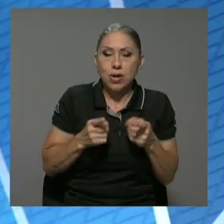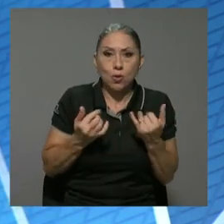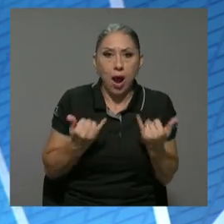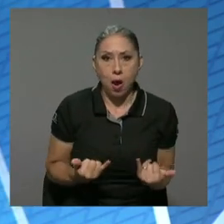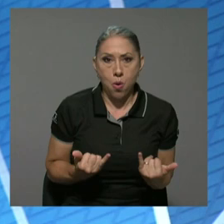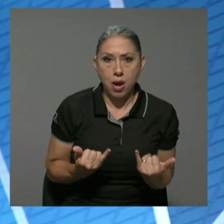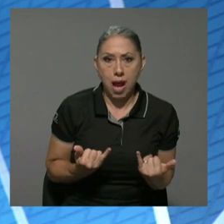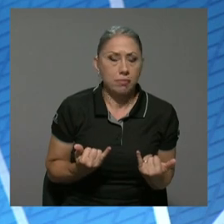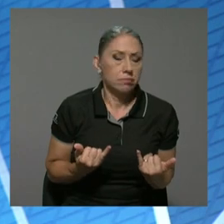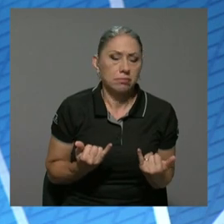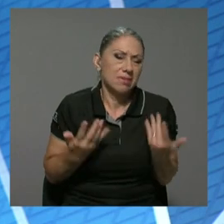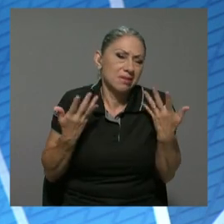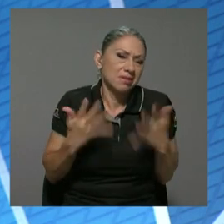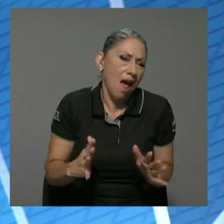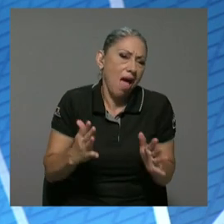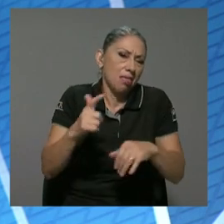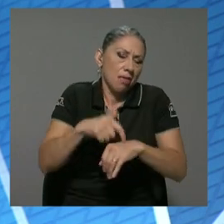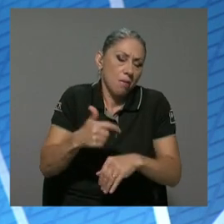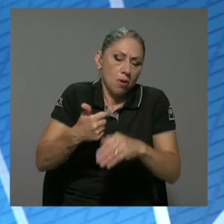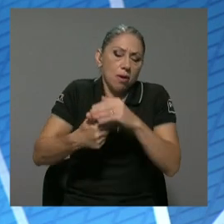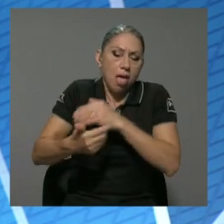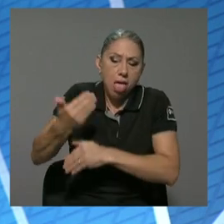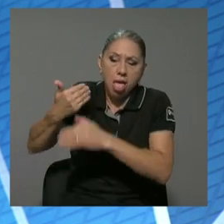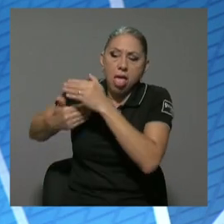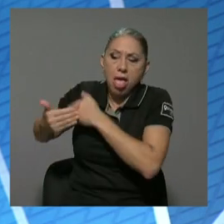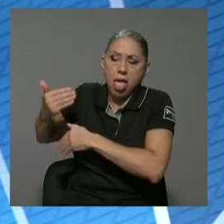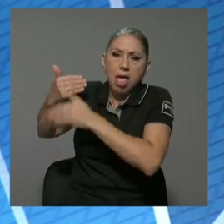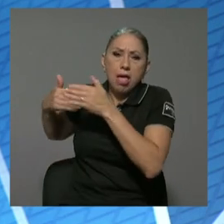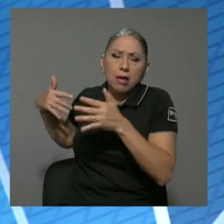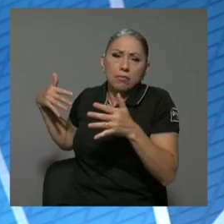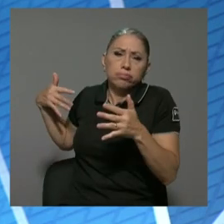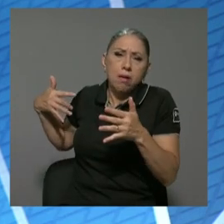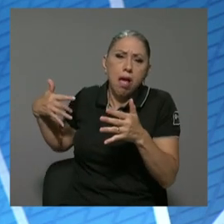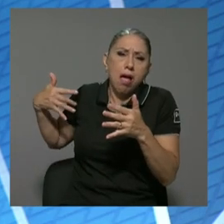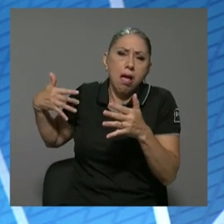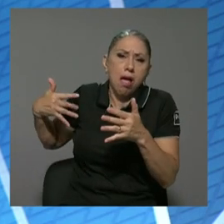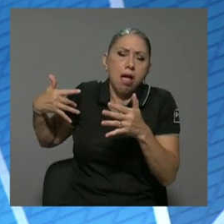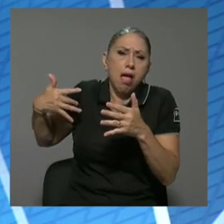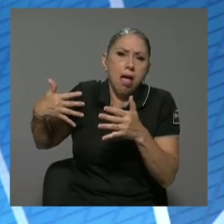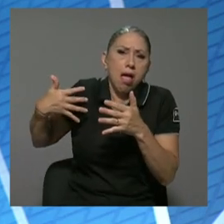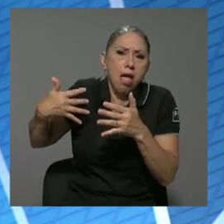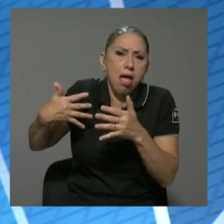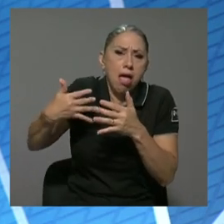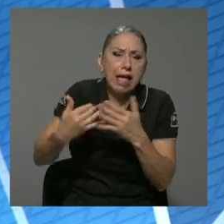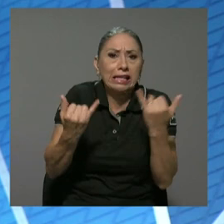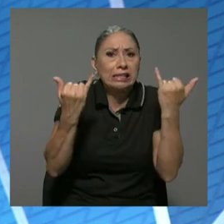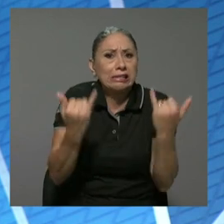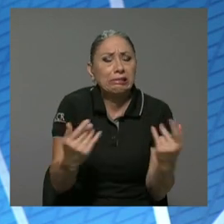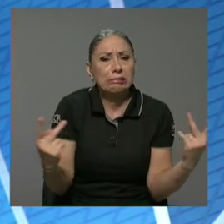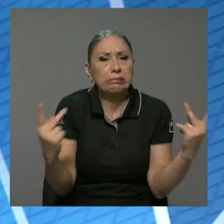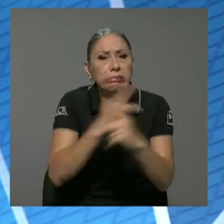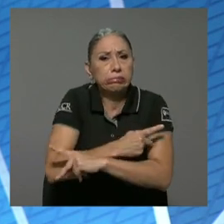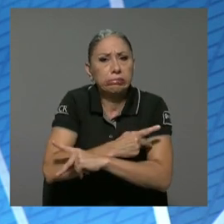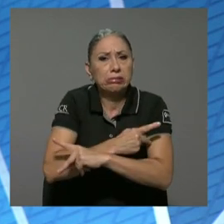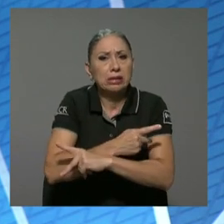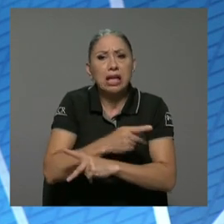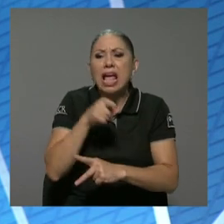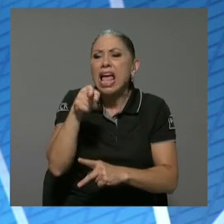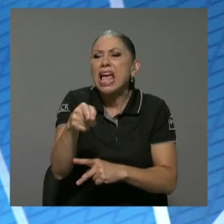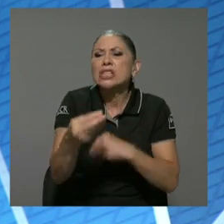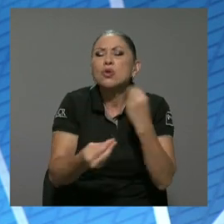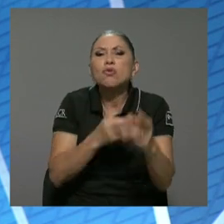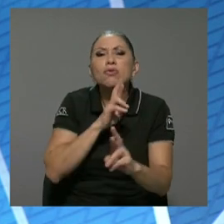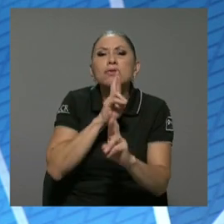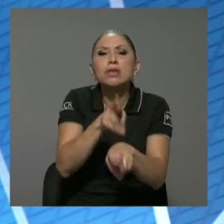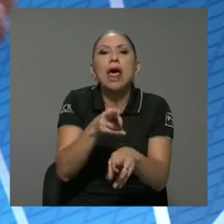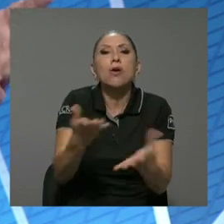de larga data, pero que se ha venido agudizando, tanto, uh-huh, y que se manifiesta principalmente en recortes presupuestarios, pero no solo